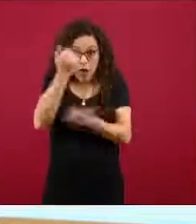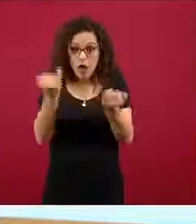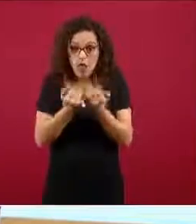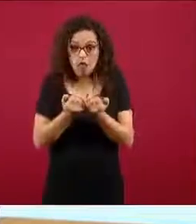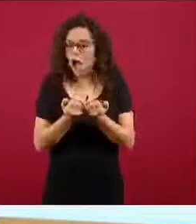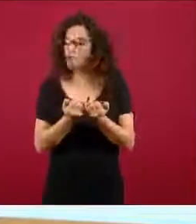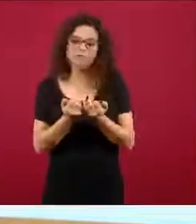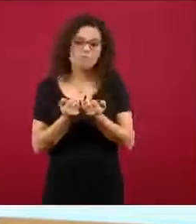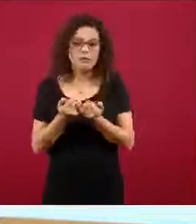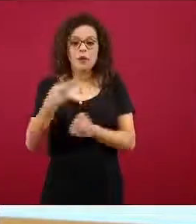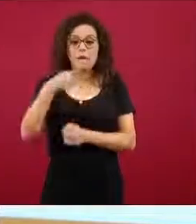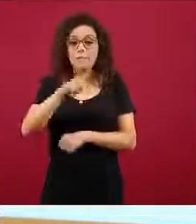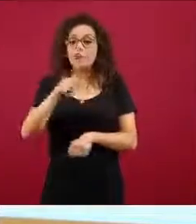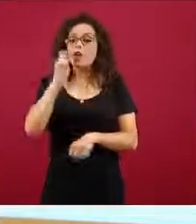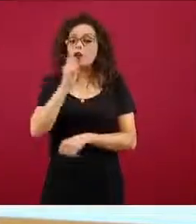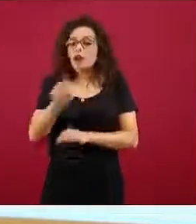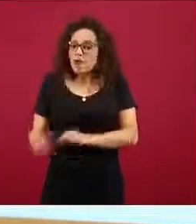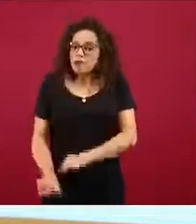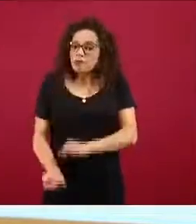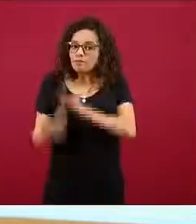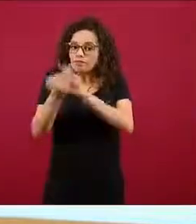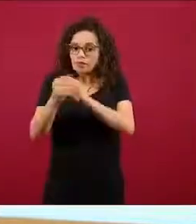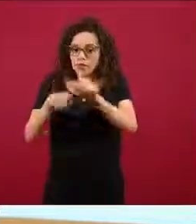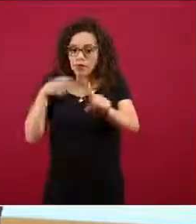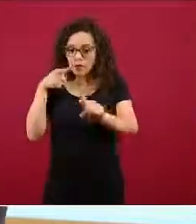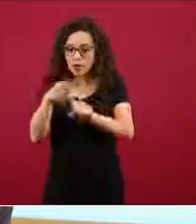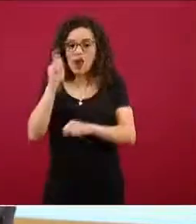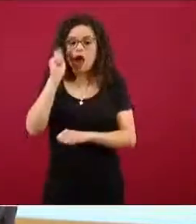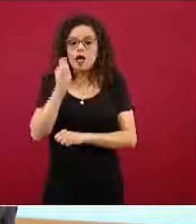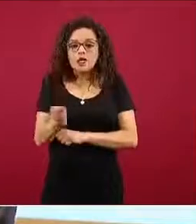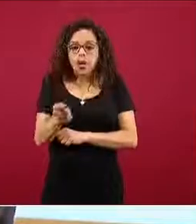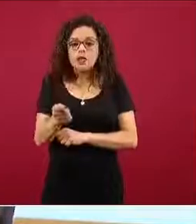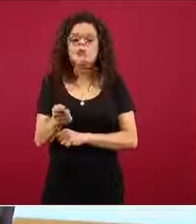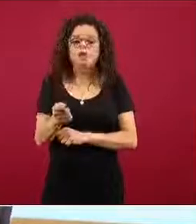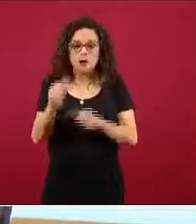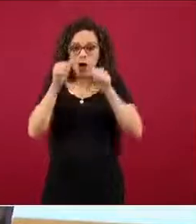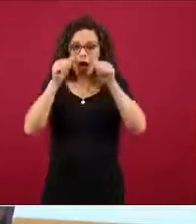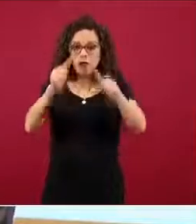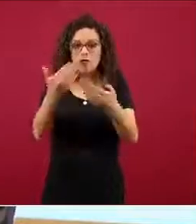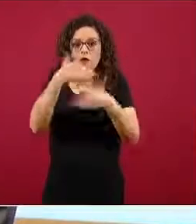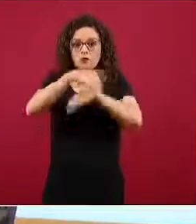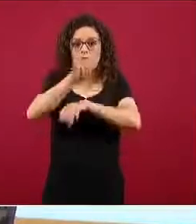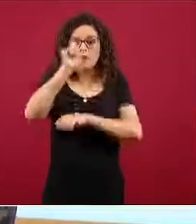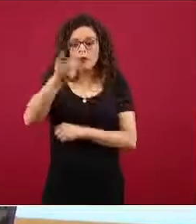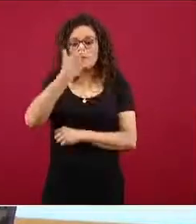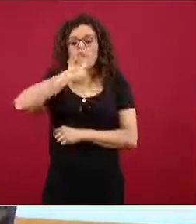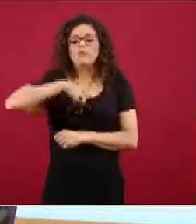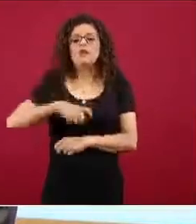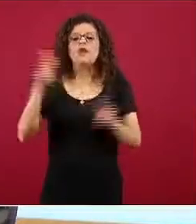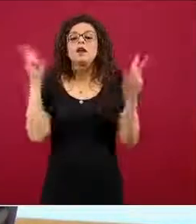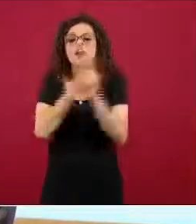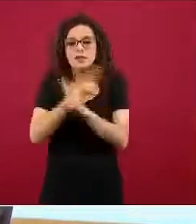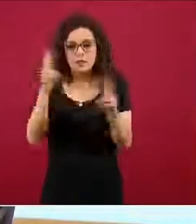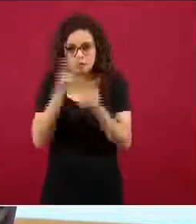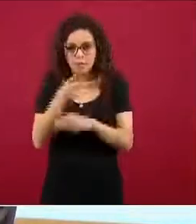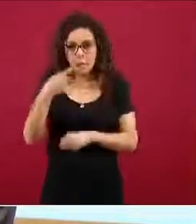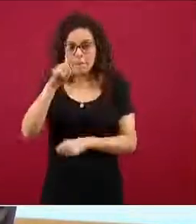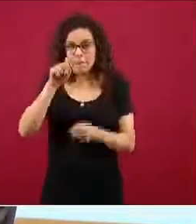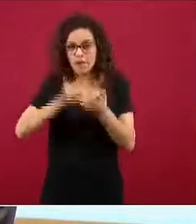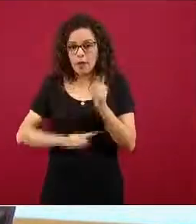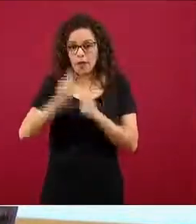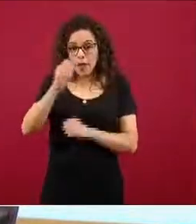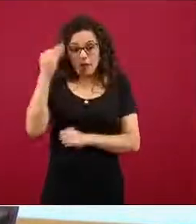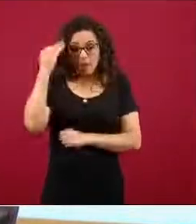personal que directamente participa en las maniobras de la vía respiratoria. Pero cuando tenemos un periodo más largo de hospitalización, en